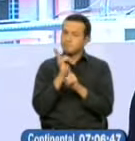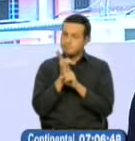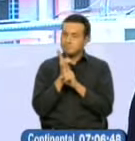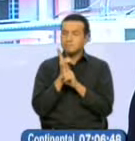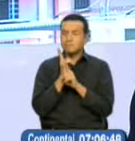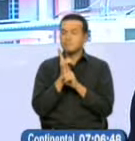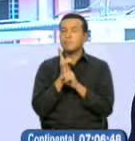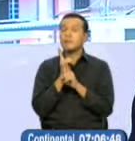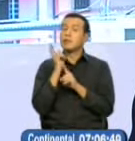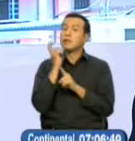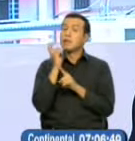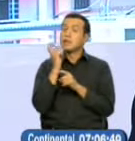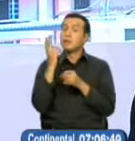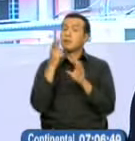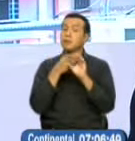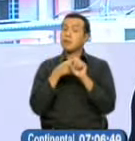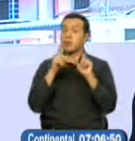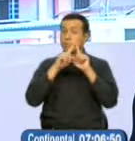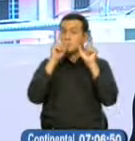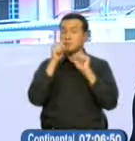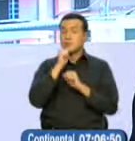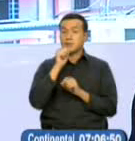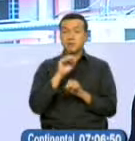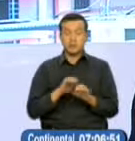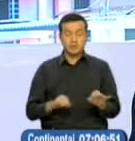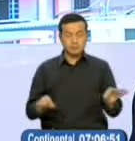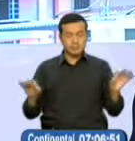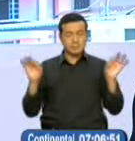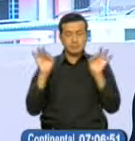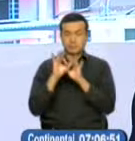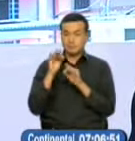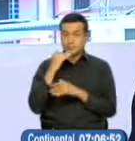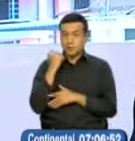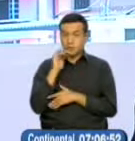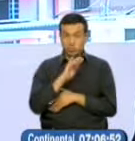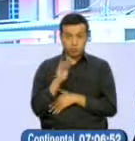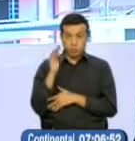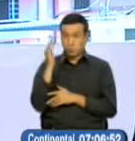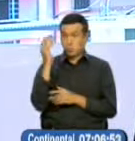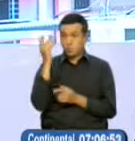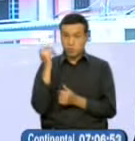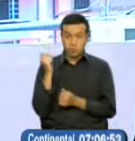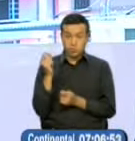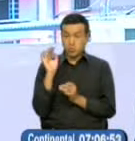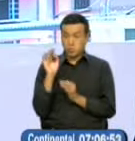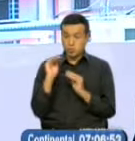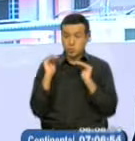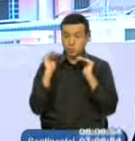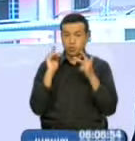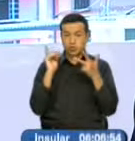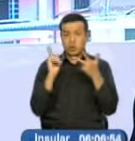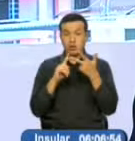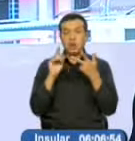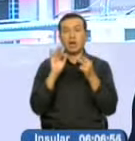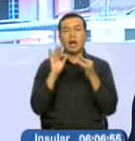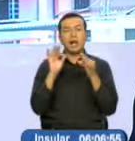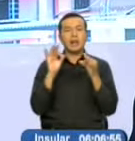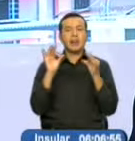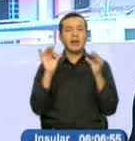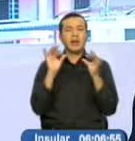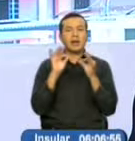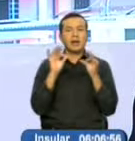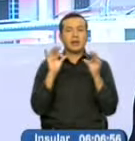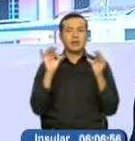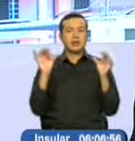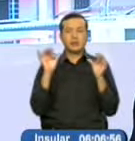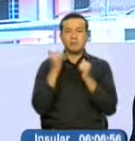necesita la participación del sector privado, del sector empresarial, que mejore sus niveles de eficiencia. El tercero tiene que ver con calidad. tenemos que